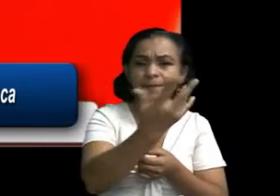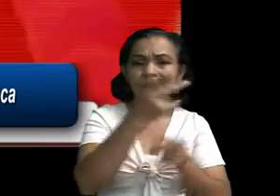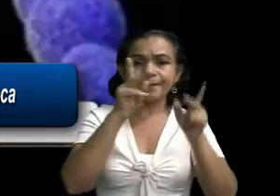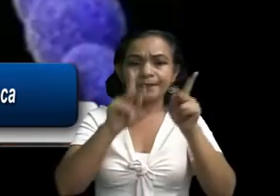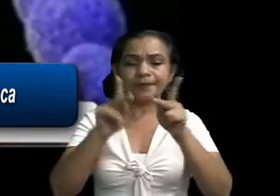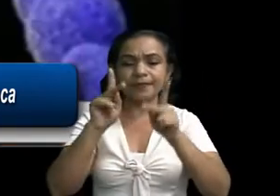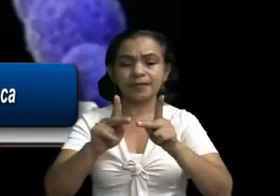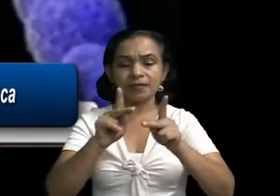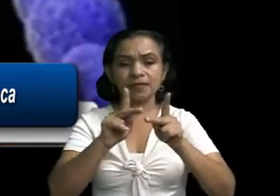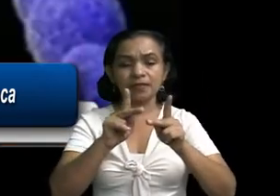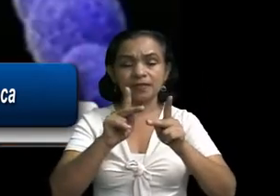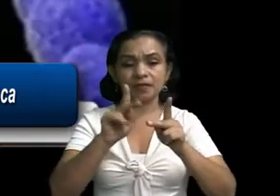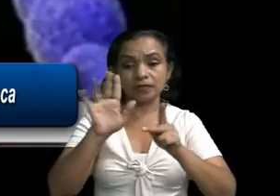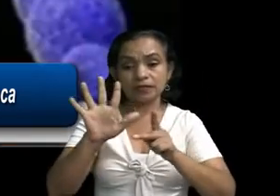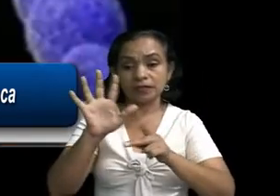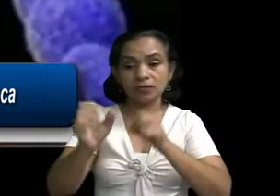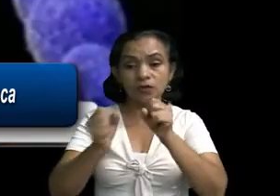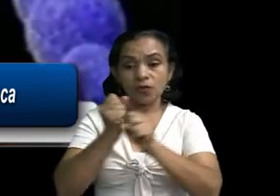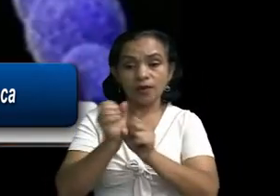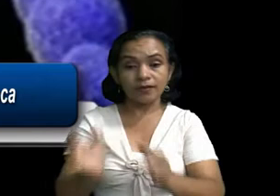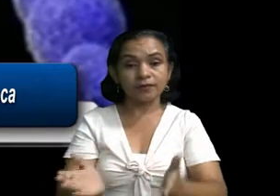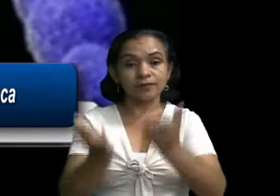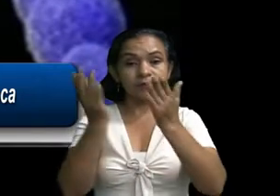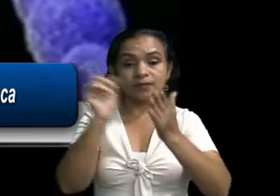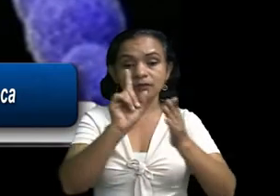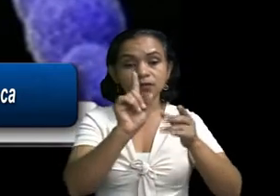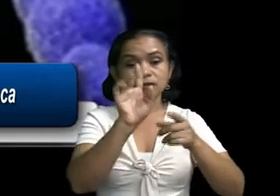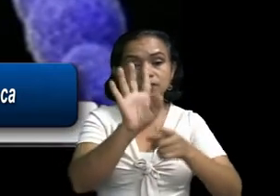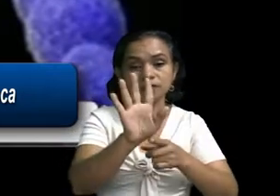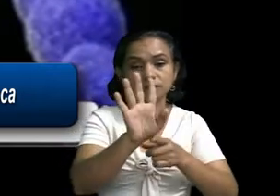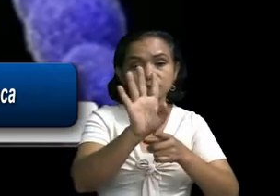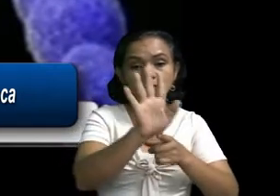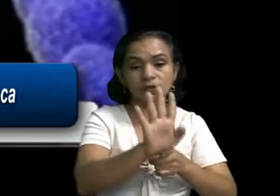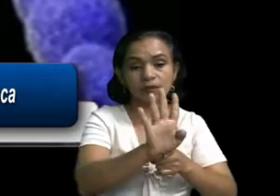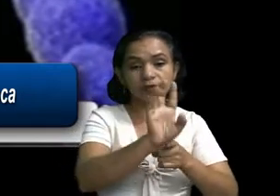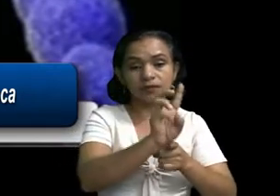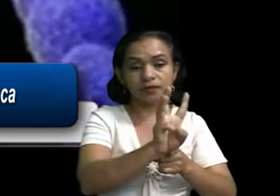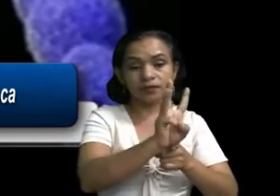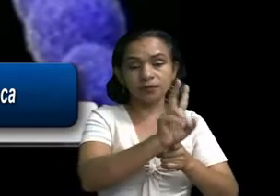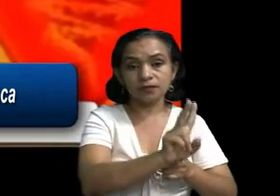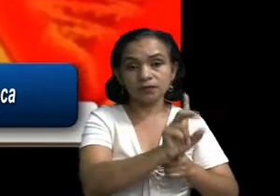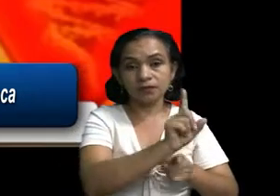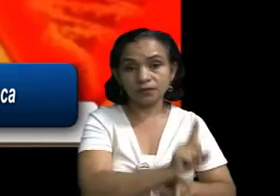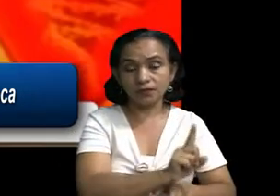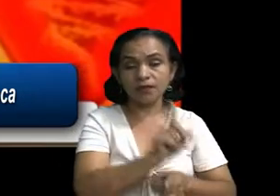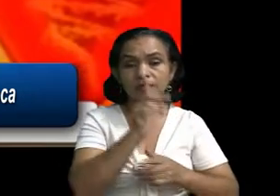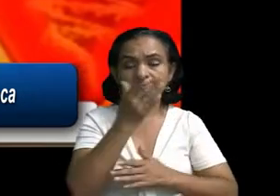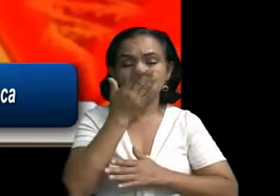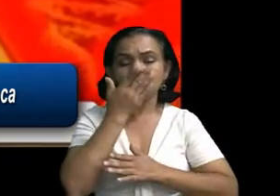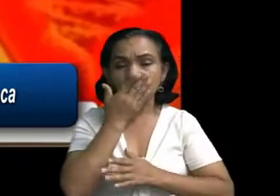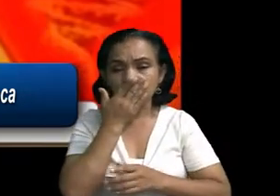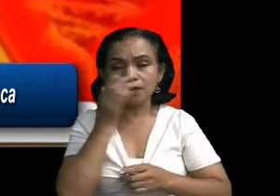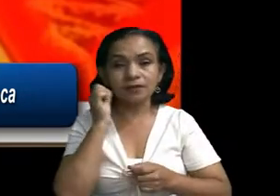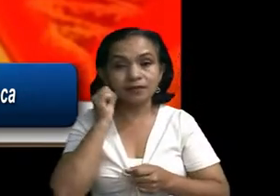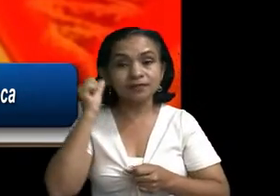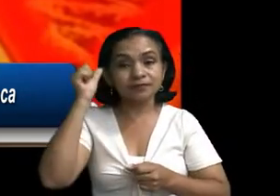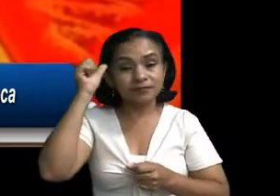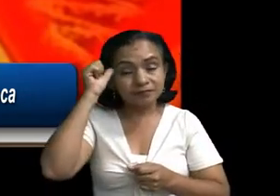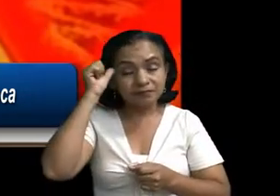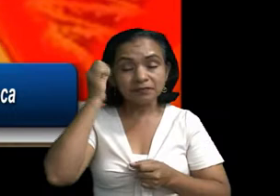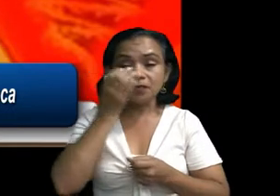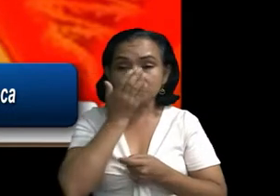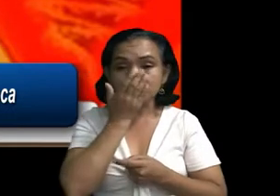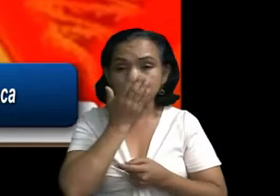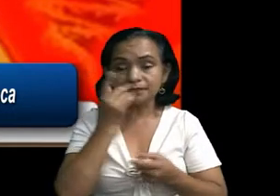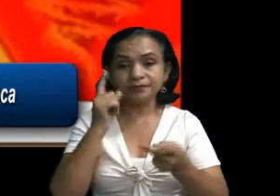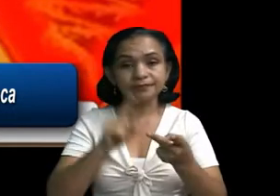de 5 años o que tenga alguna enfermedad crónica, como por ejemplo los niños que son asmáticos, los adultos que son